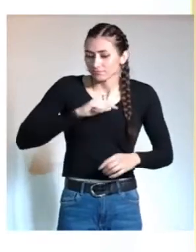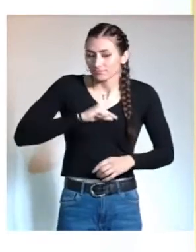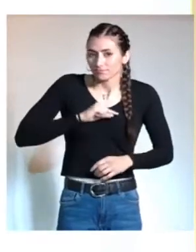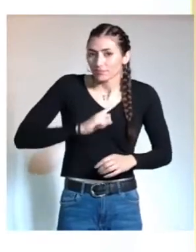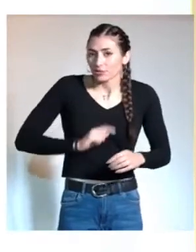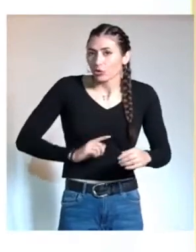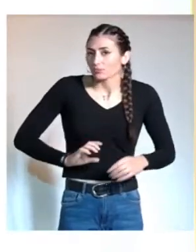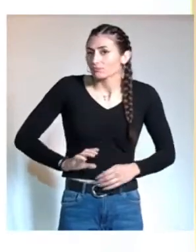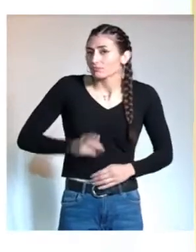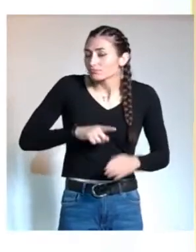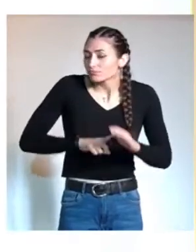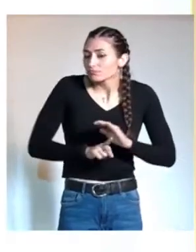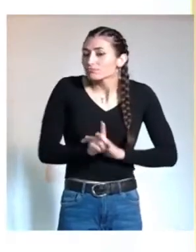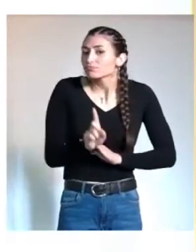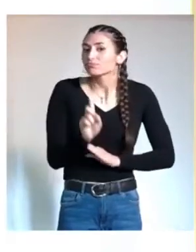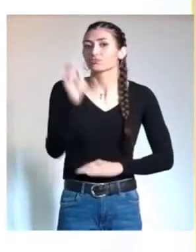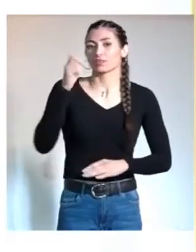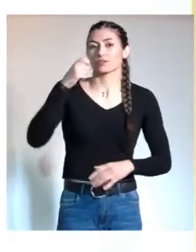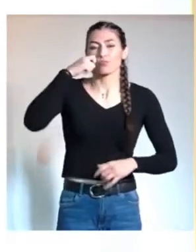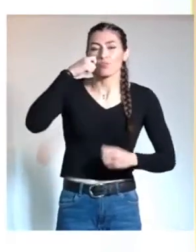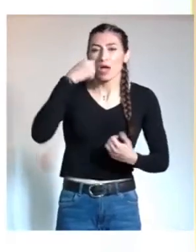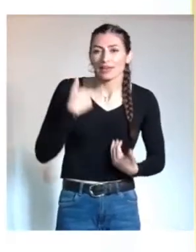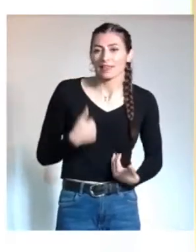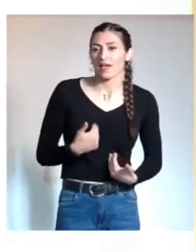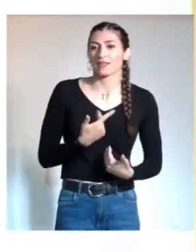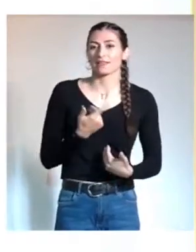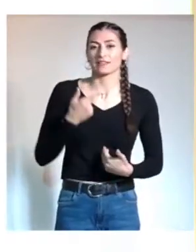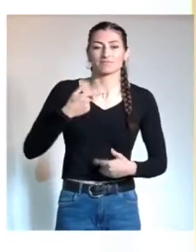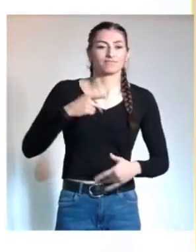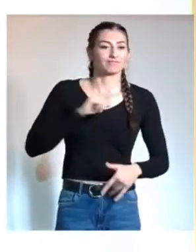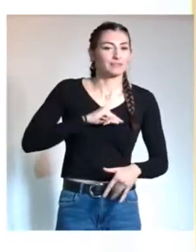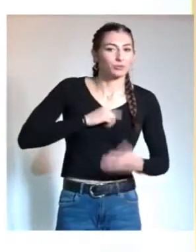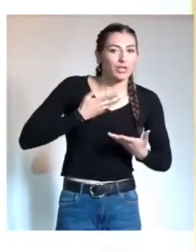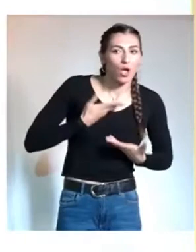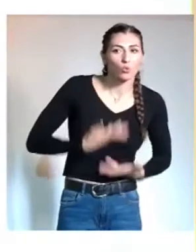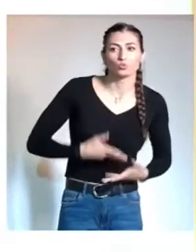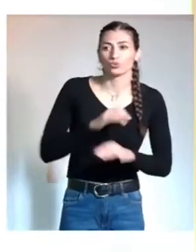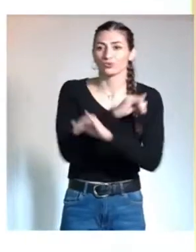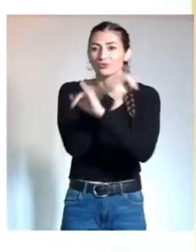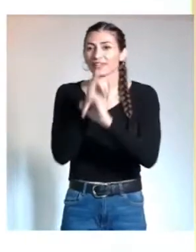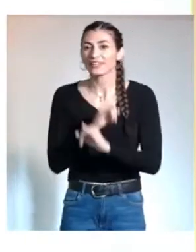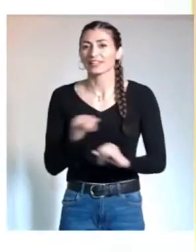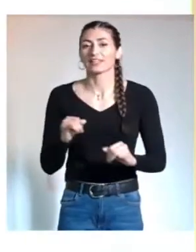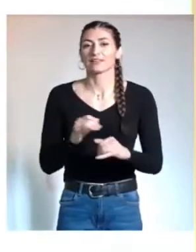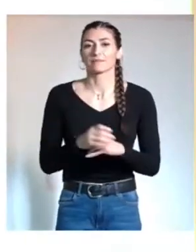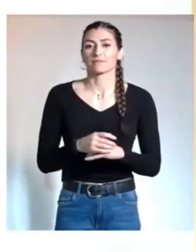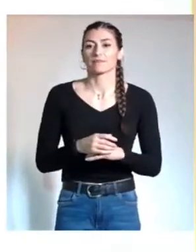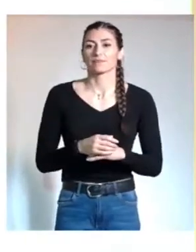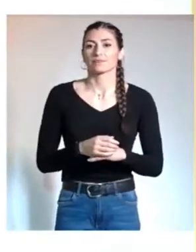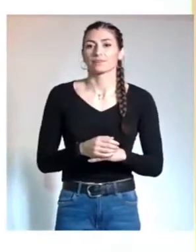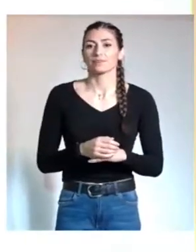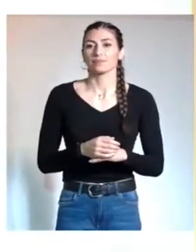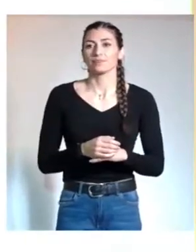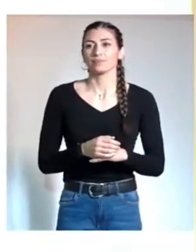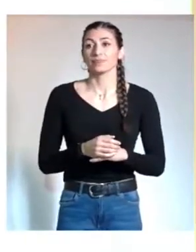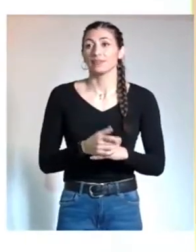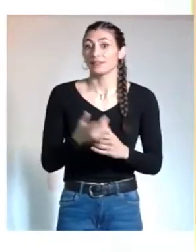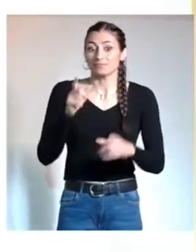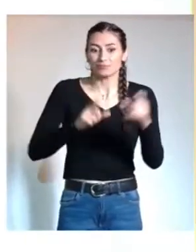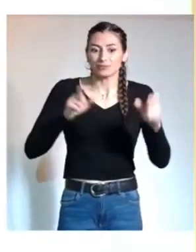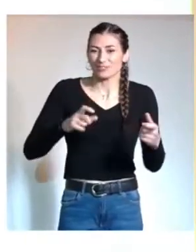nos encontramos, que no es poco, bien a gusto y felices, y que podemos estar gente tan